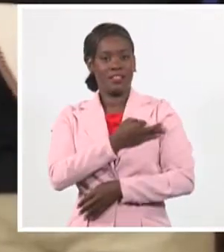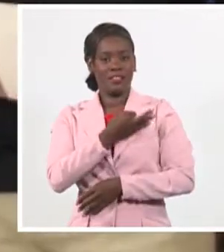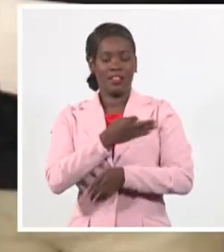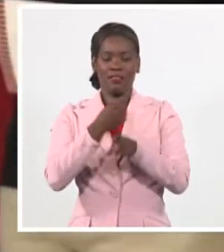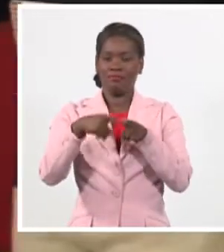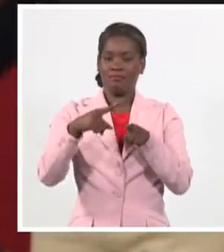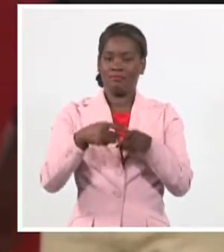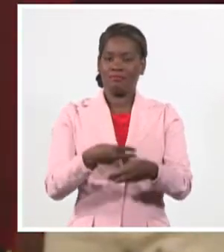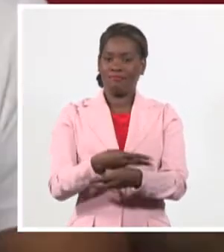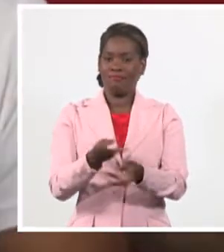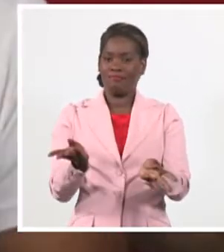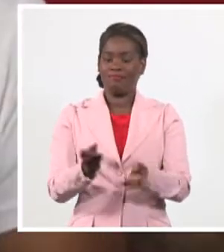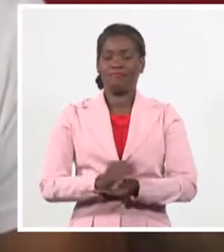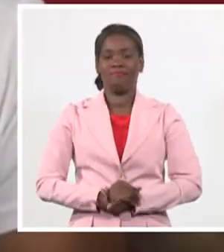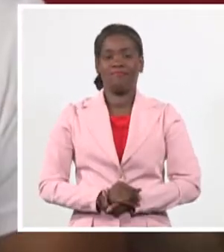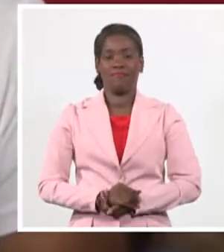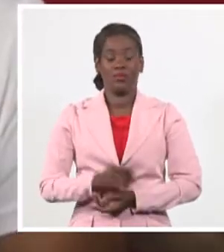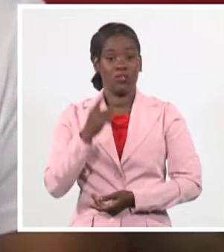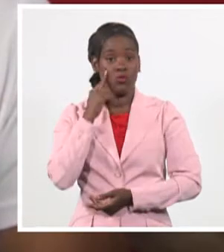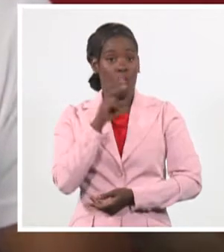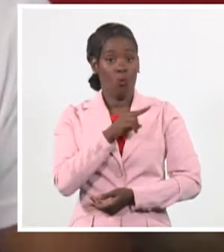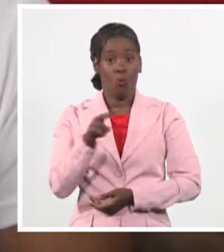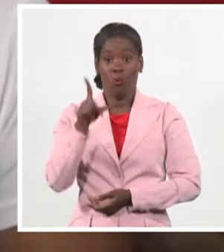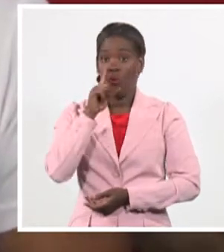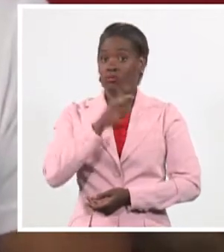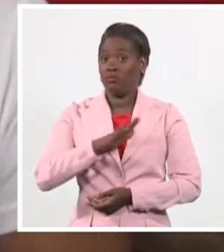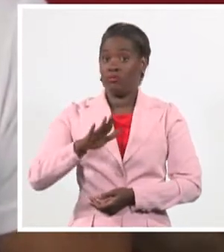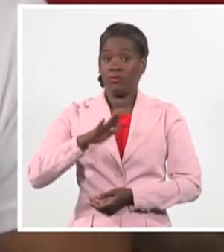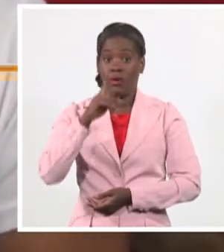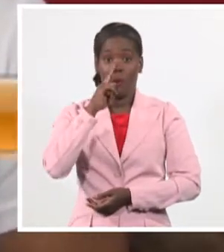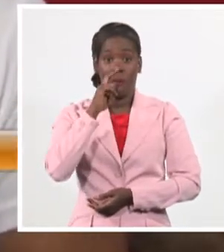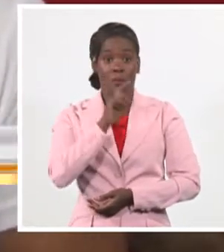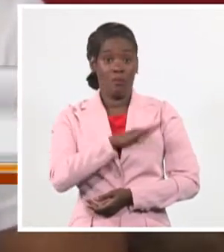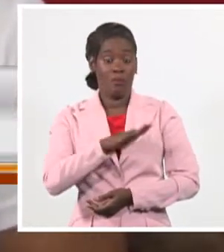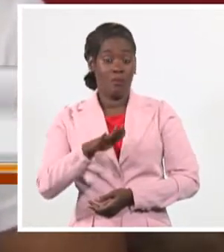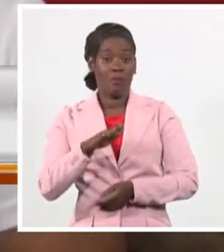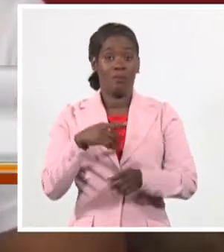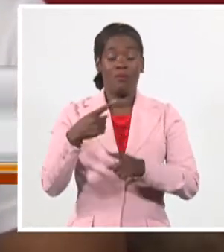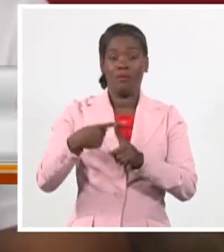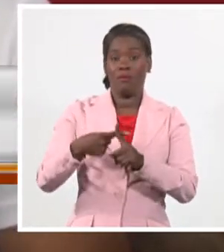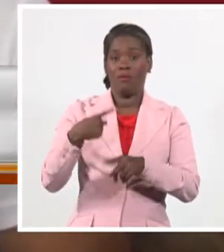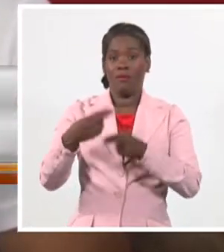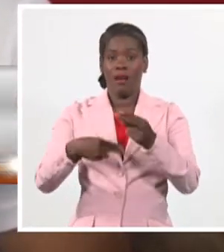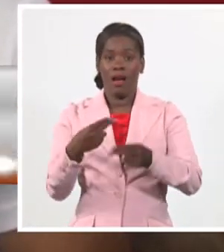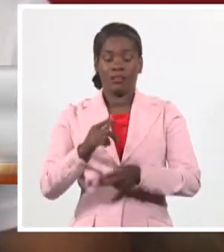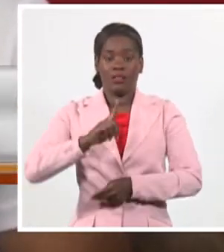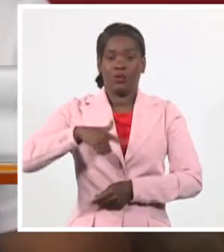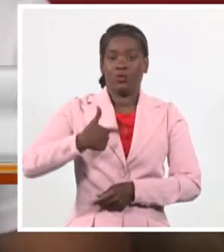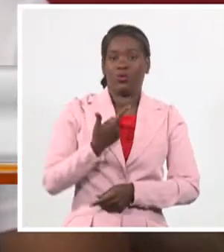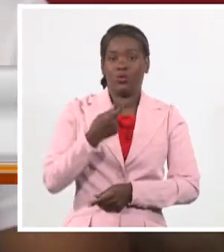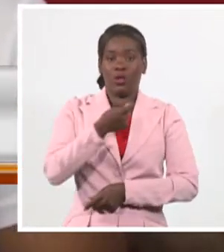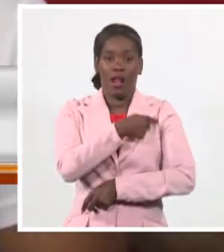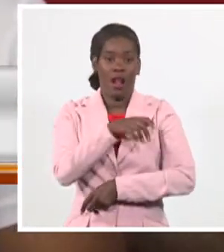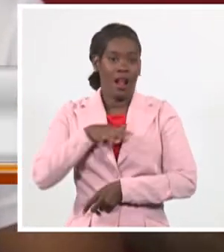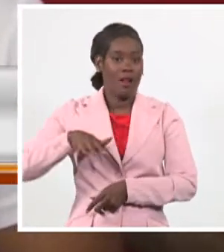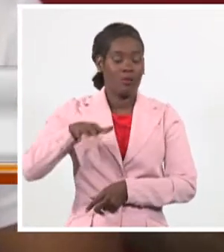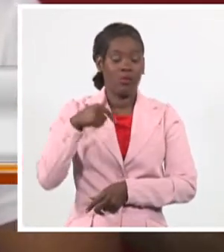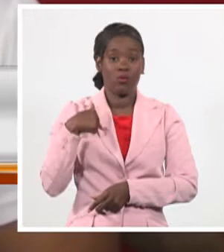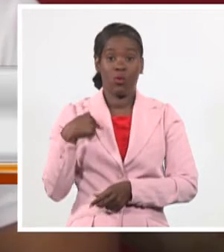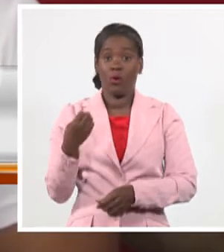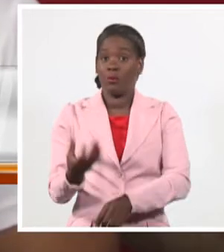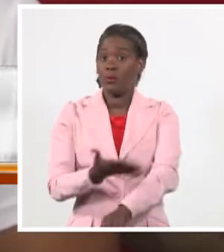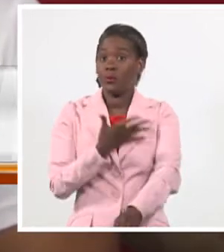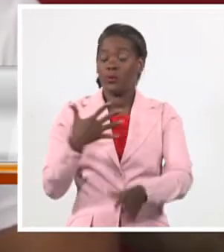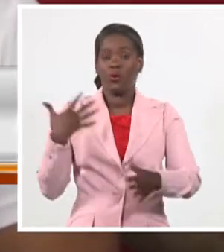Es interesante de cómo vemos cómo niños y niñas están aquí aportando su cultura hacia nuestros pueblos. Y de verdad nos sentimos muy orgullosos que en esta